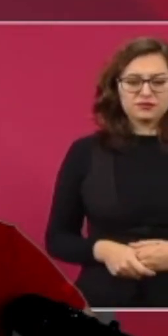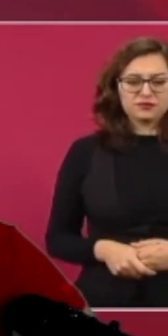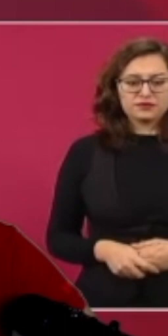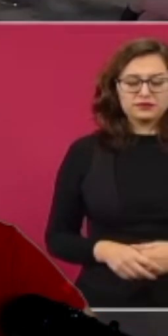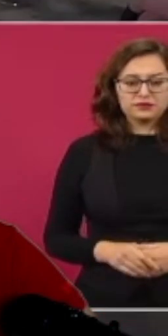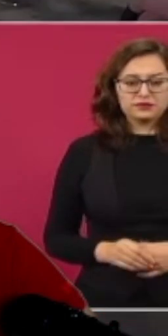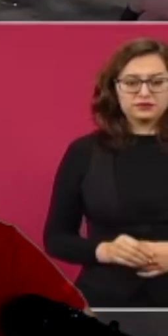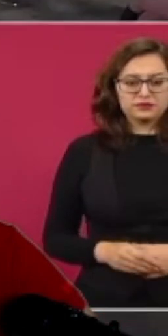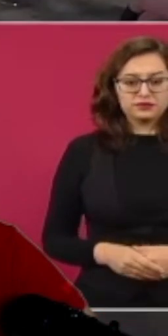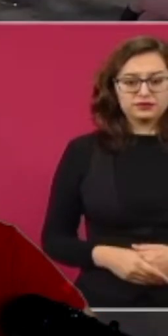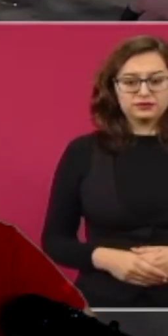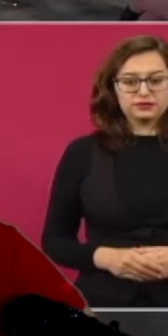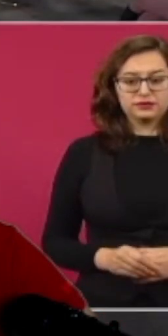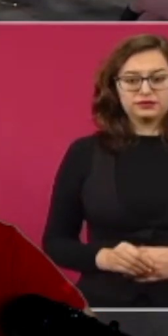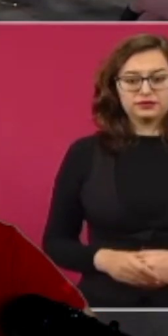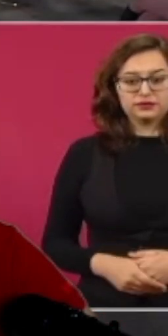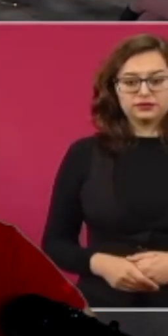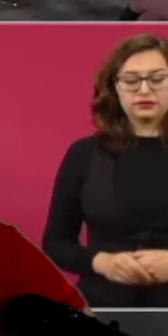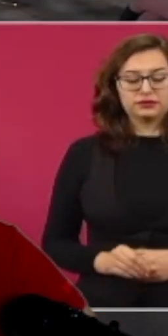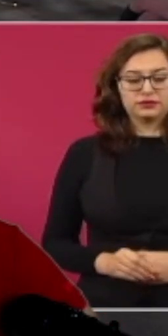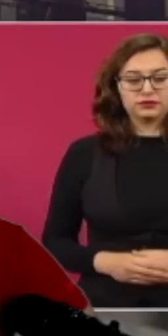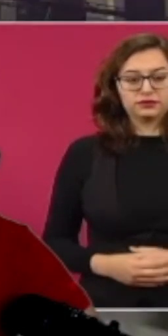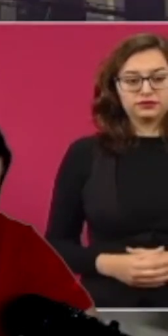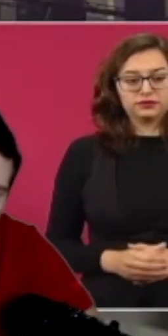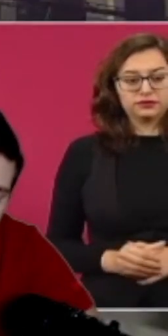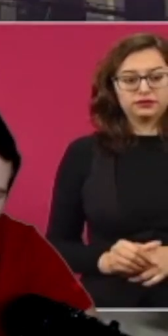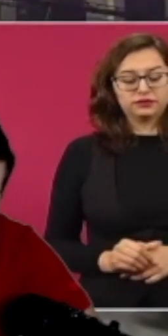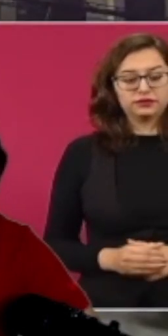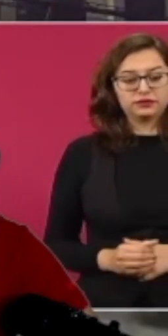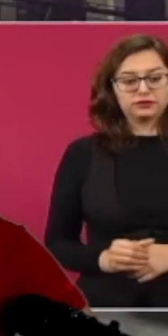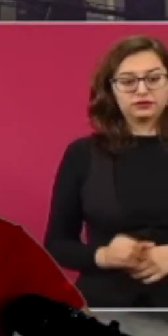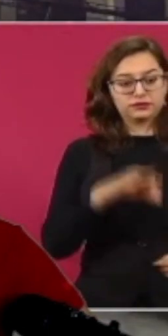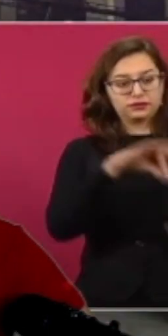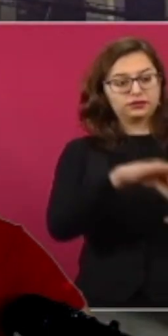¿Por qué no muestras cuánto nos cuestan a nosotros las elecciones?